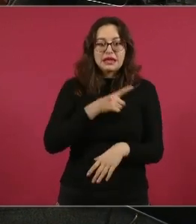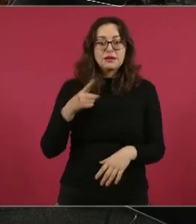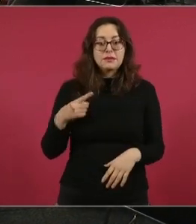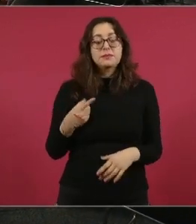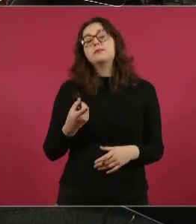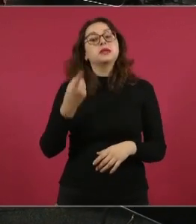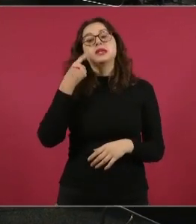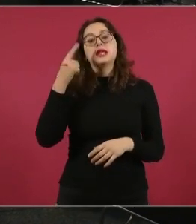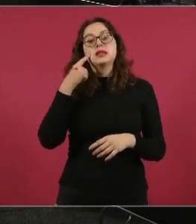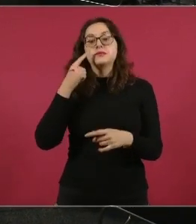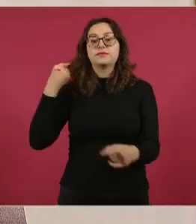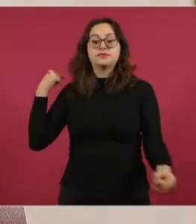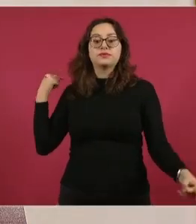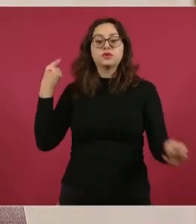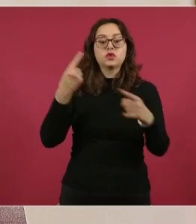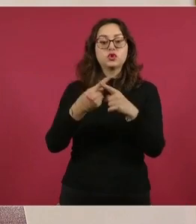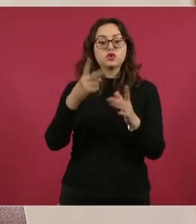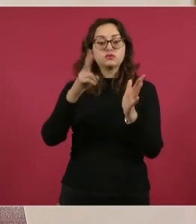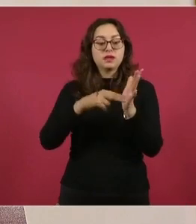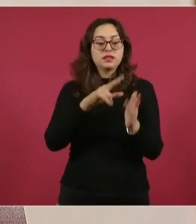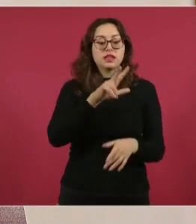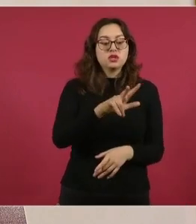salario